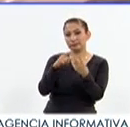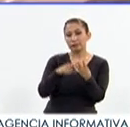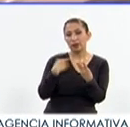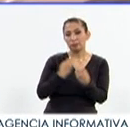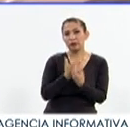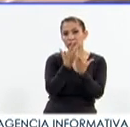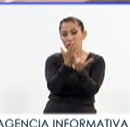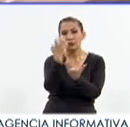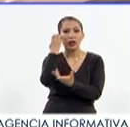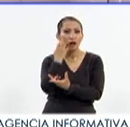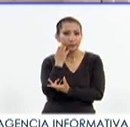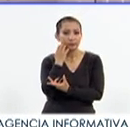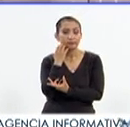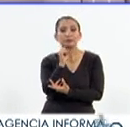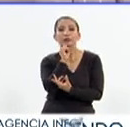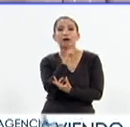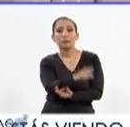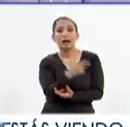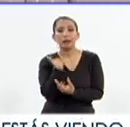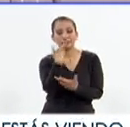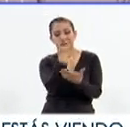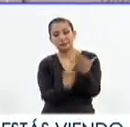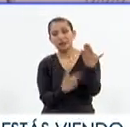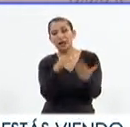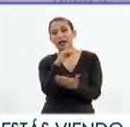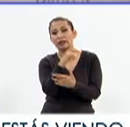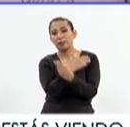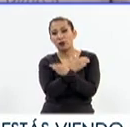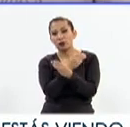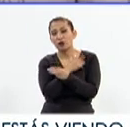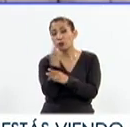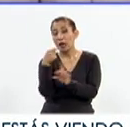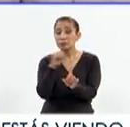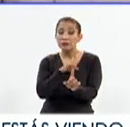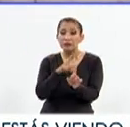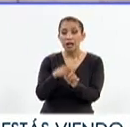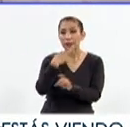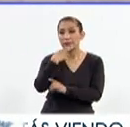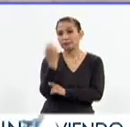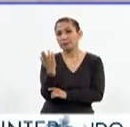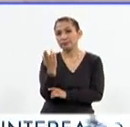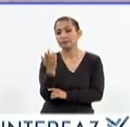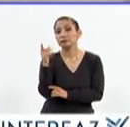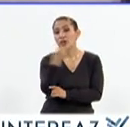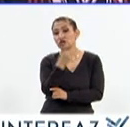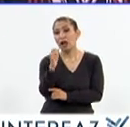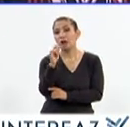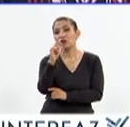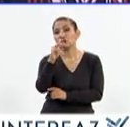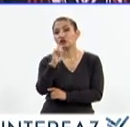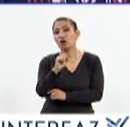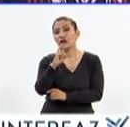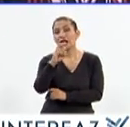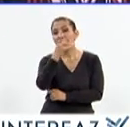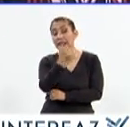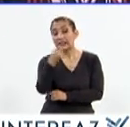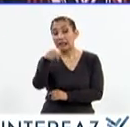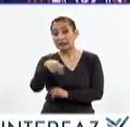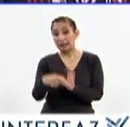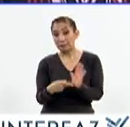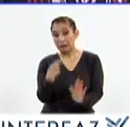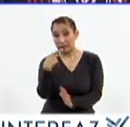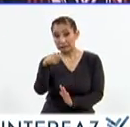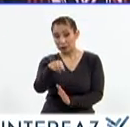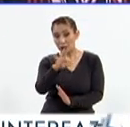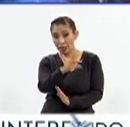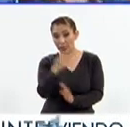y poesía de Nuevo León, así como La Cartilla Moral y una edición especial de El Suicida, ambos de Alfonso Reyes. Esta edición